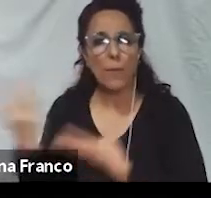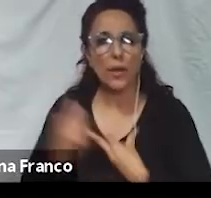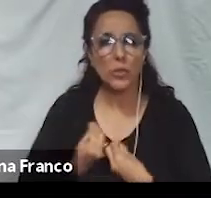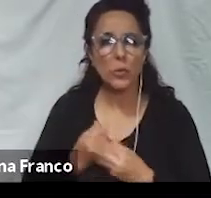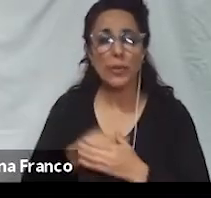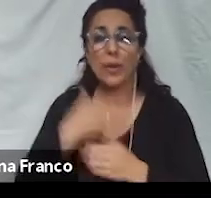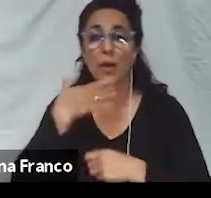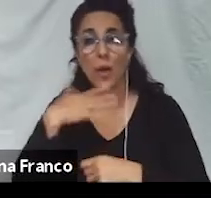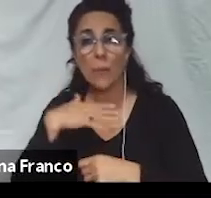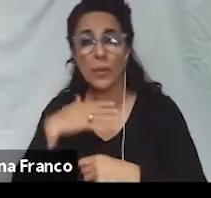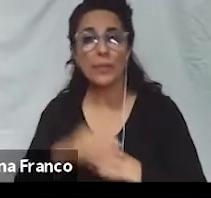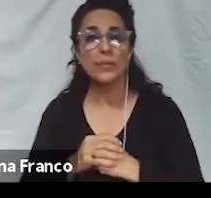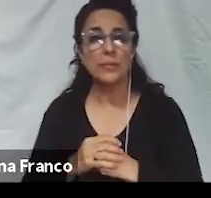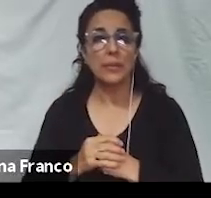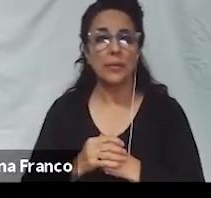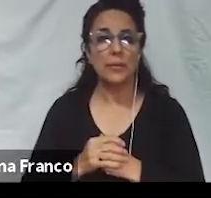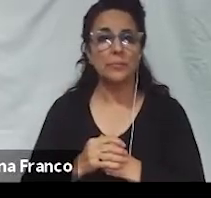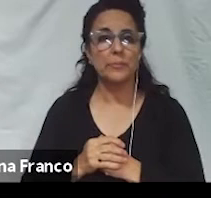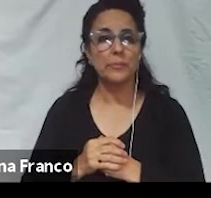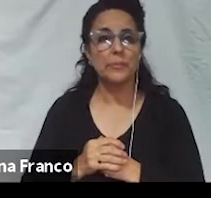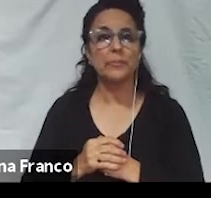la otra? Comprensible.